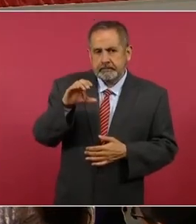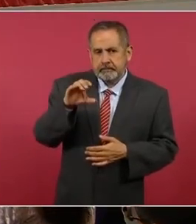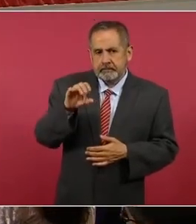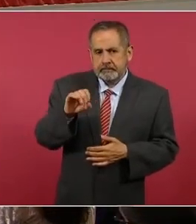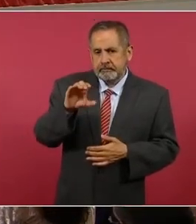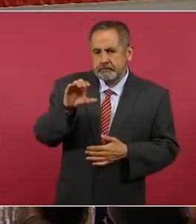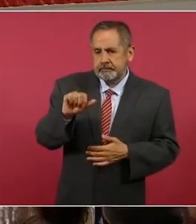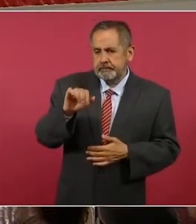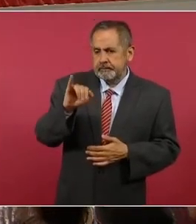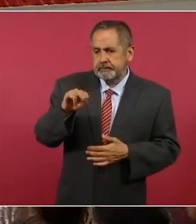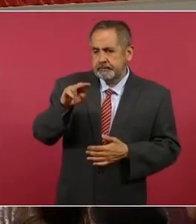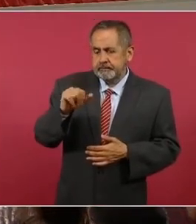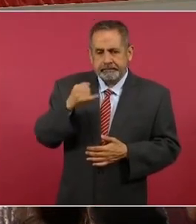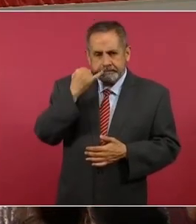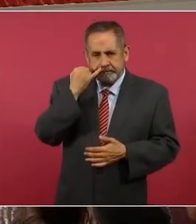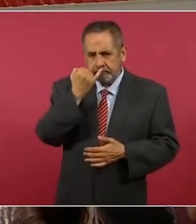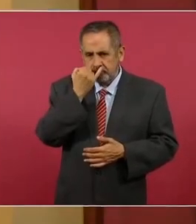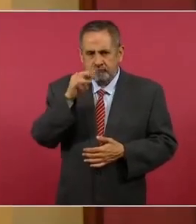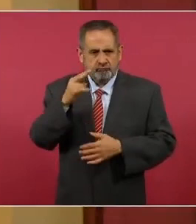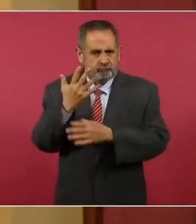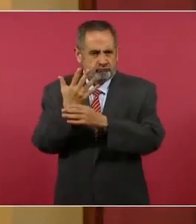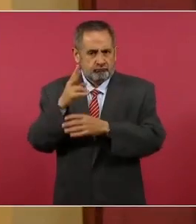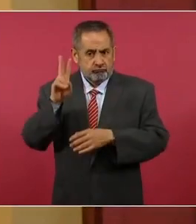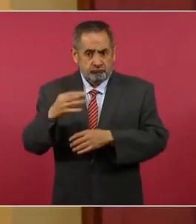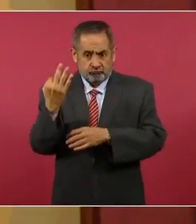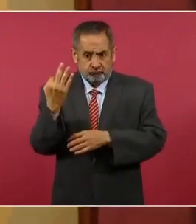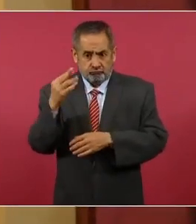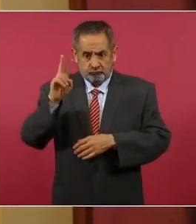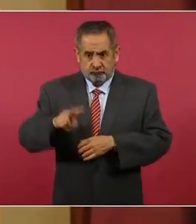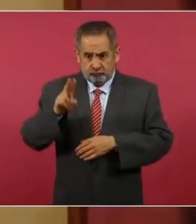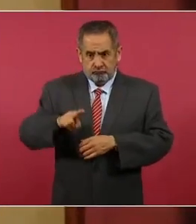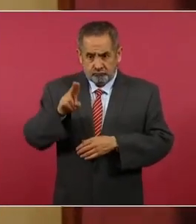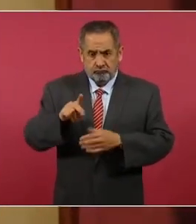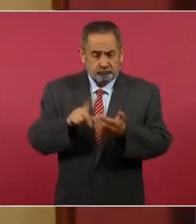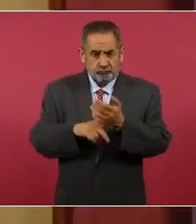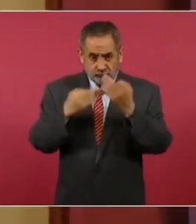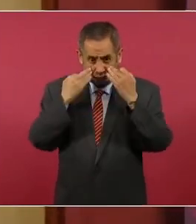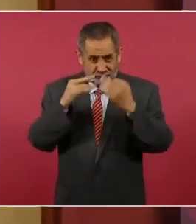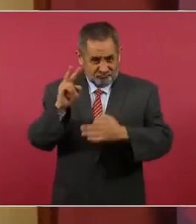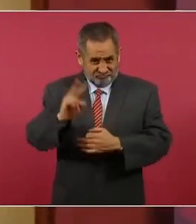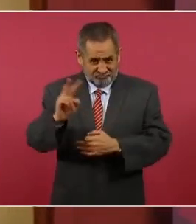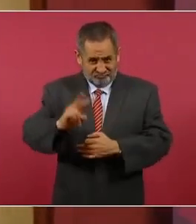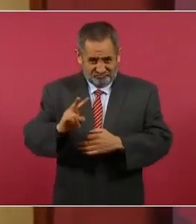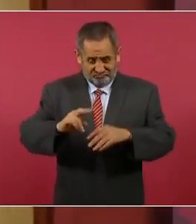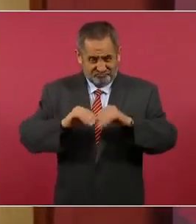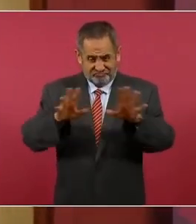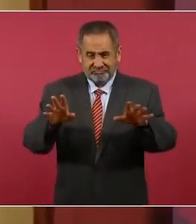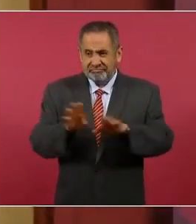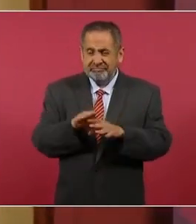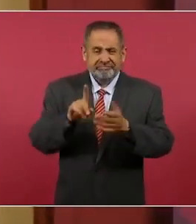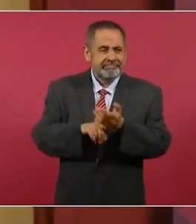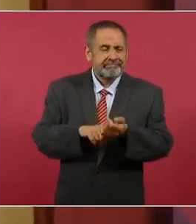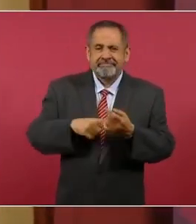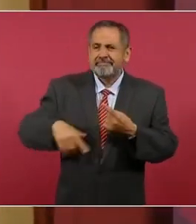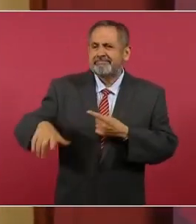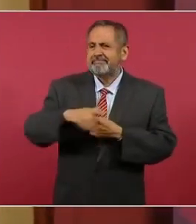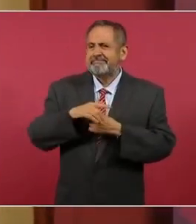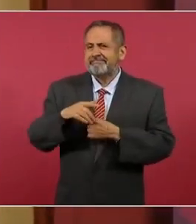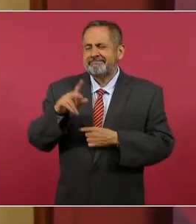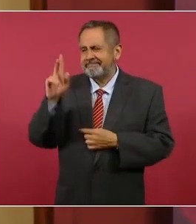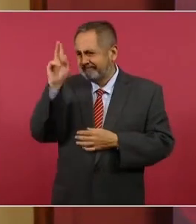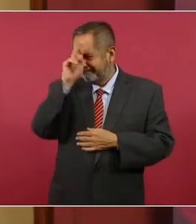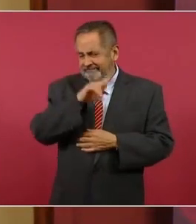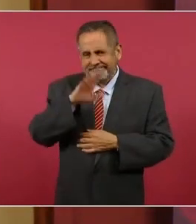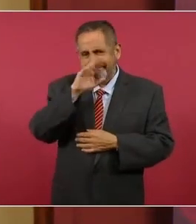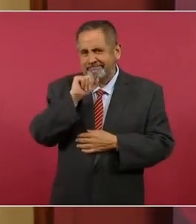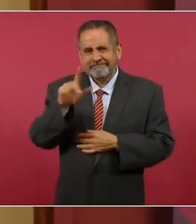mostrar algunos testimonios reales e imágenes reales de la devastación social que produce